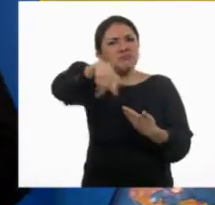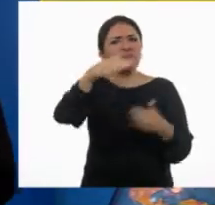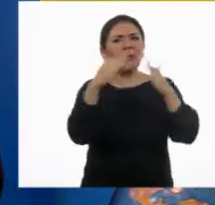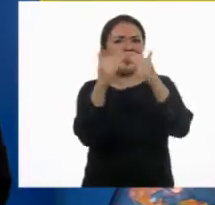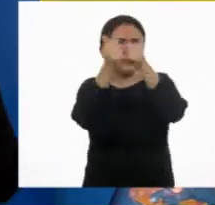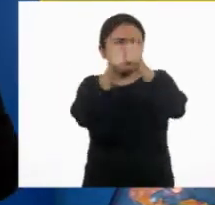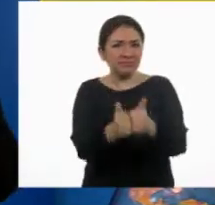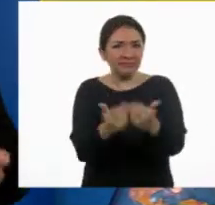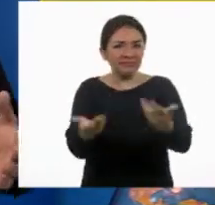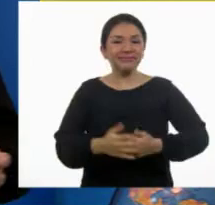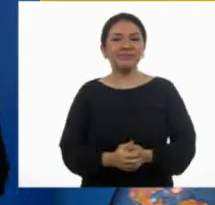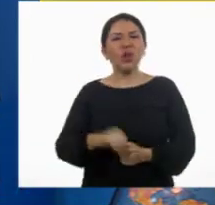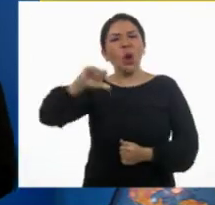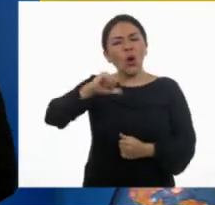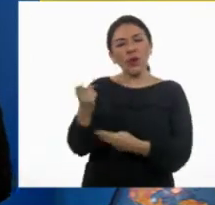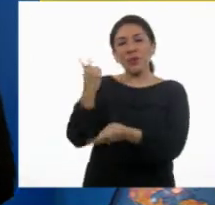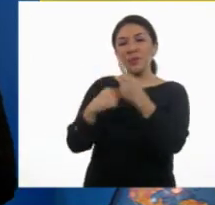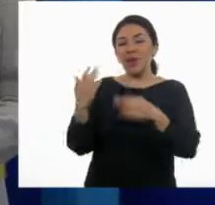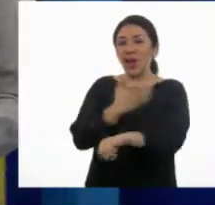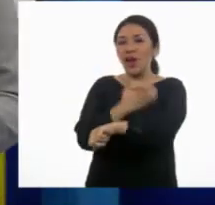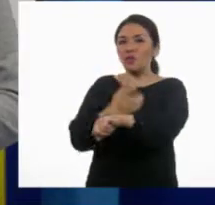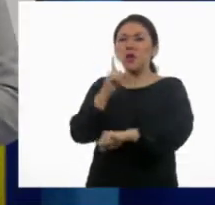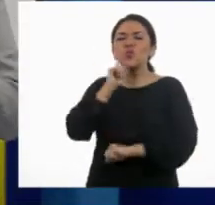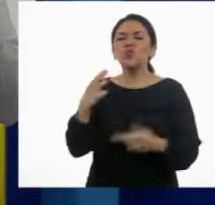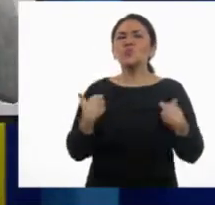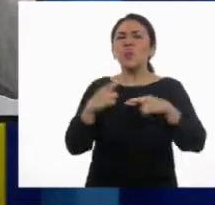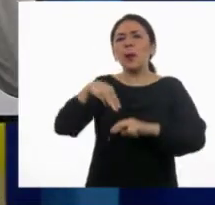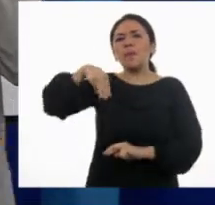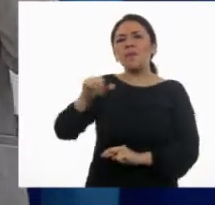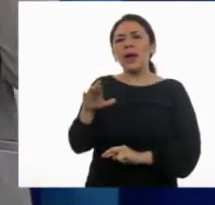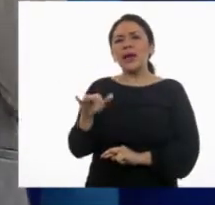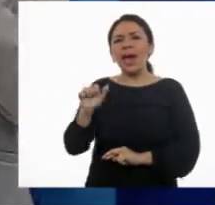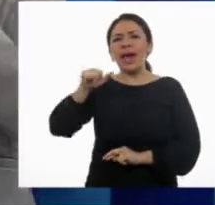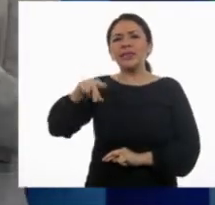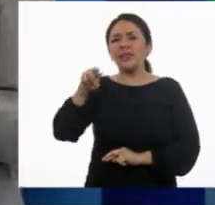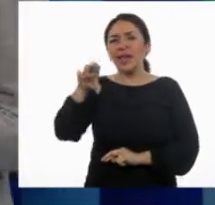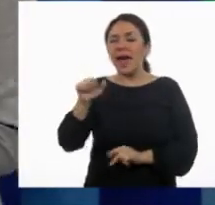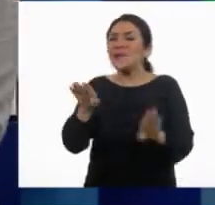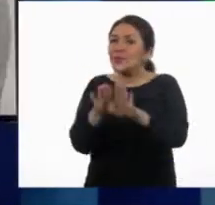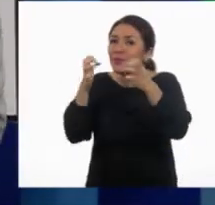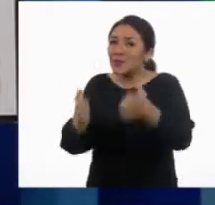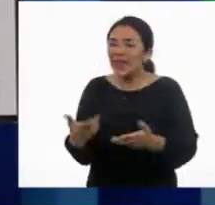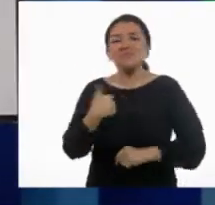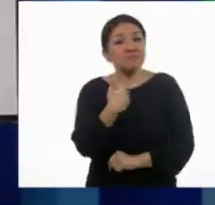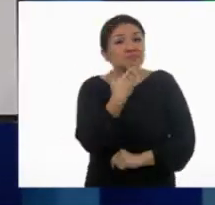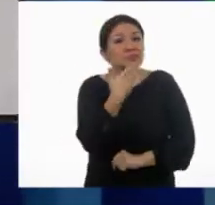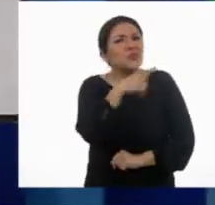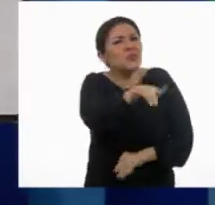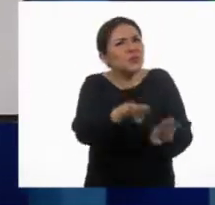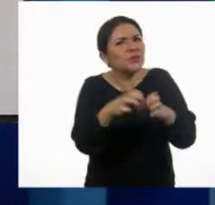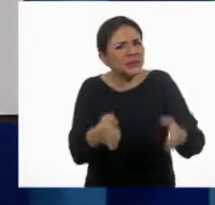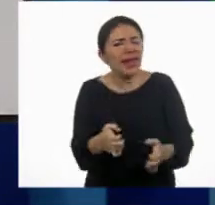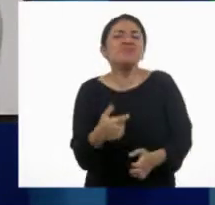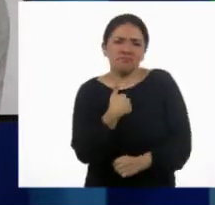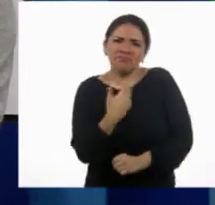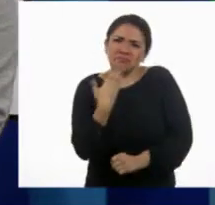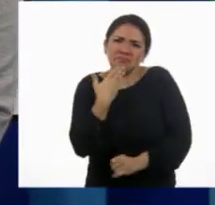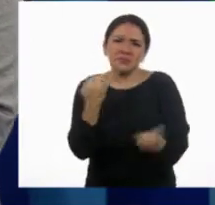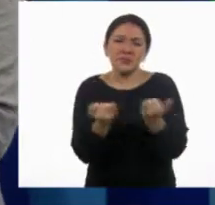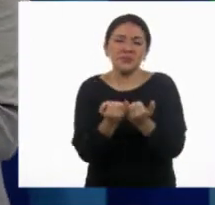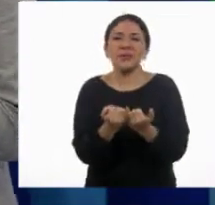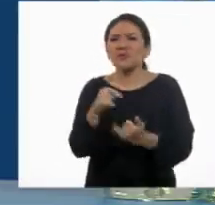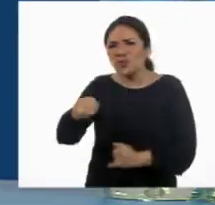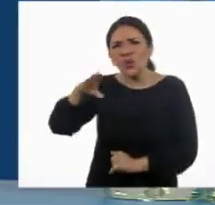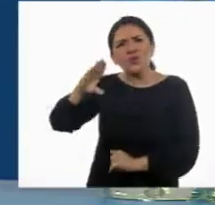nuestros hogares. Hoy nos acompaña la maestra María Andrea Flores. Maestra, ¿cómo está? Muy bien, Juan Carlos, ¿cómo estás? Yo muy bien. Don,